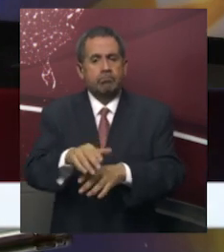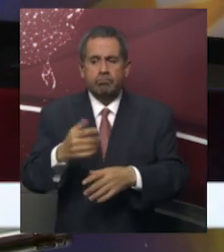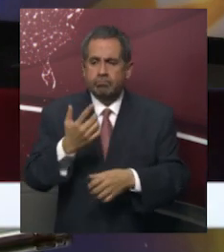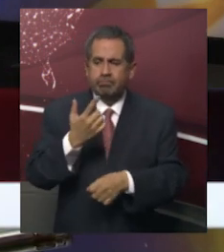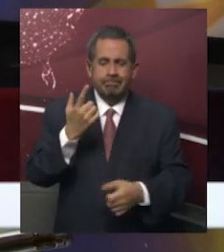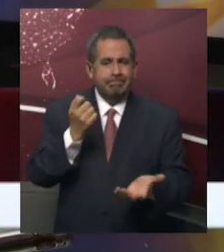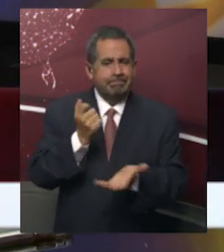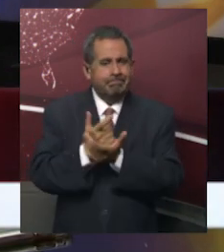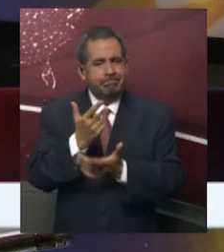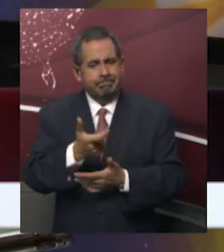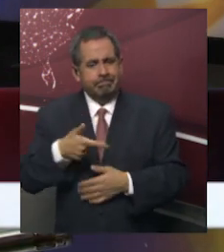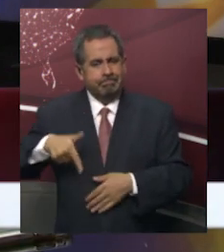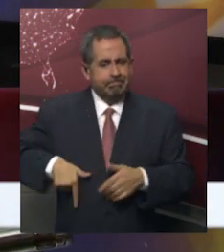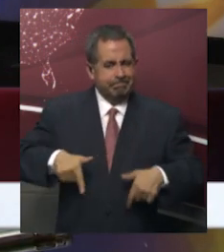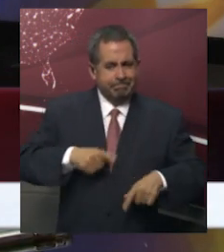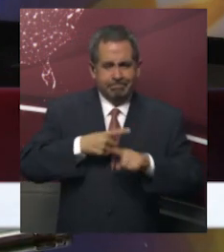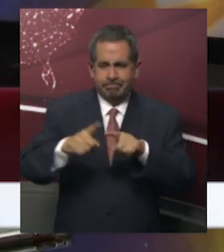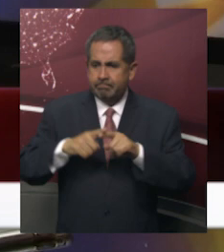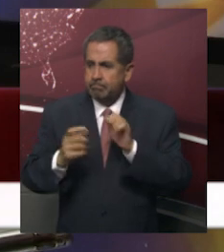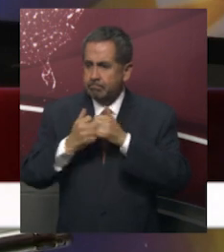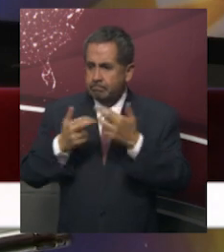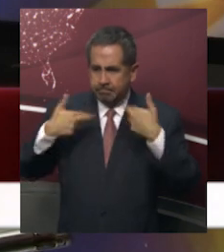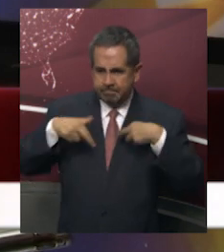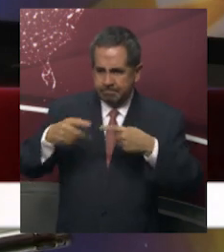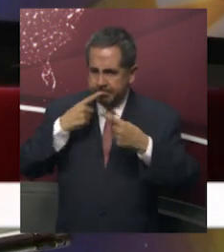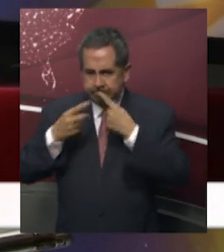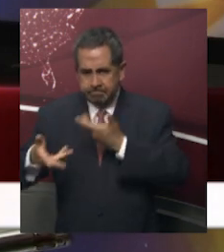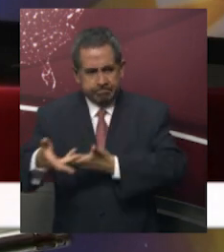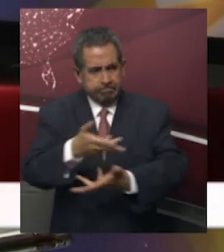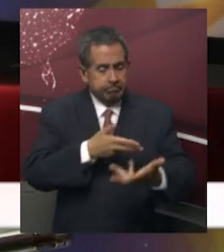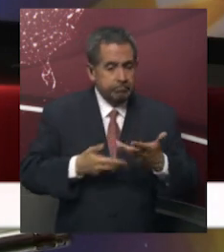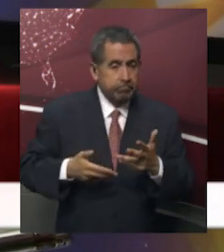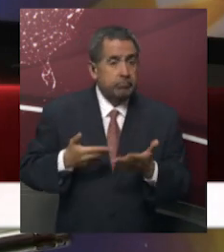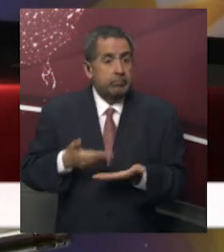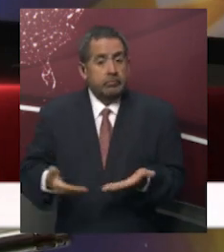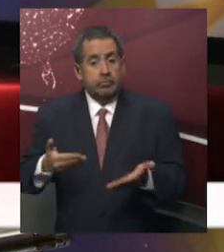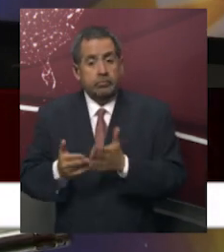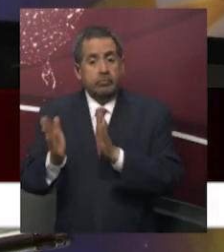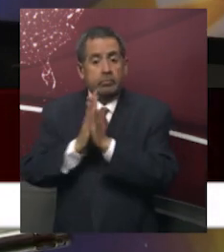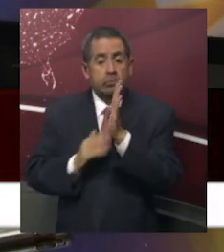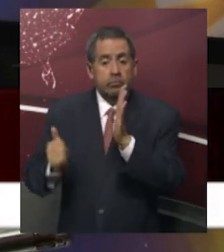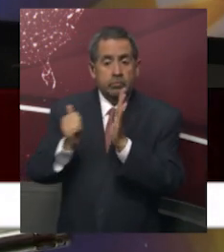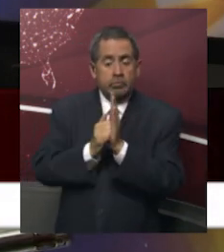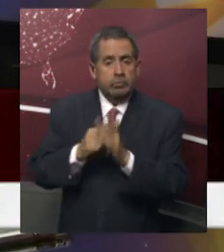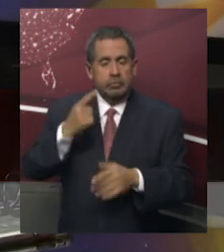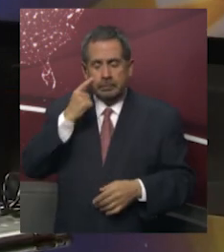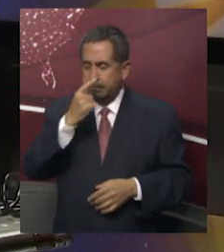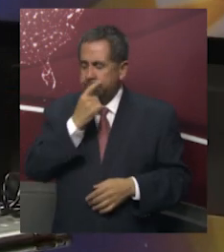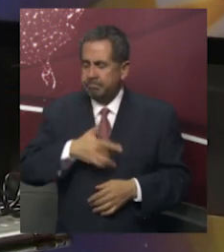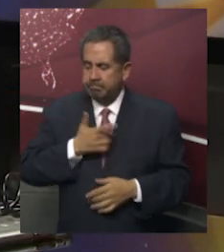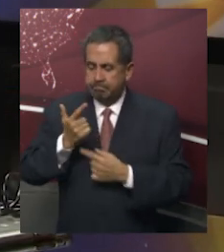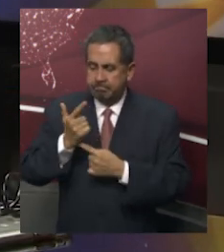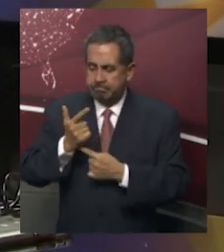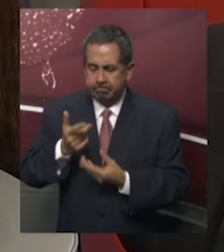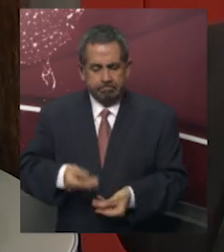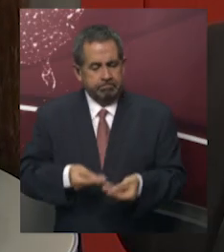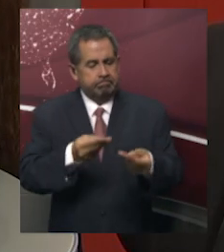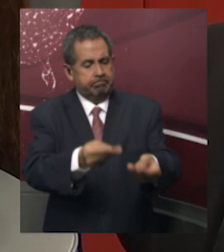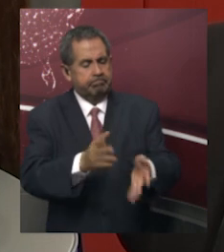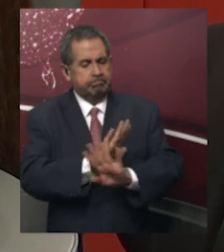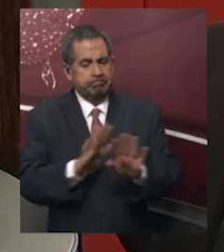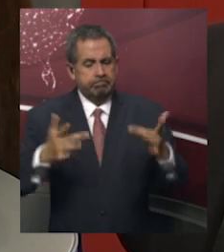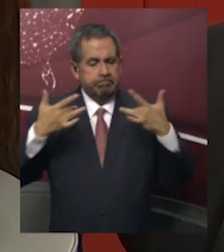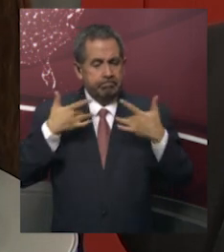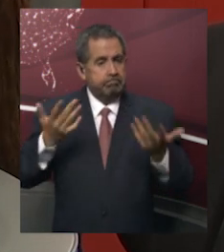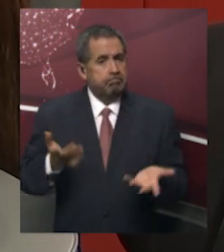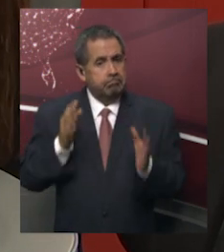y trabajar con sus representados. Y hoy por hoy la gente en Nueva Zelanda está entregando voluntariamente las armas a las autoridades. Y eso vino